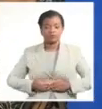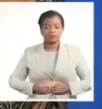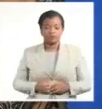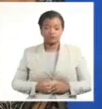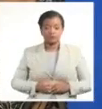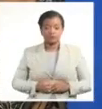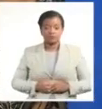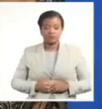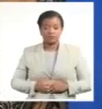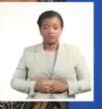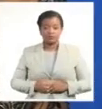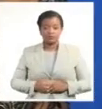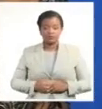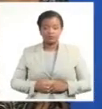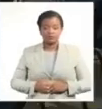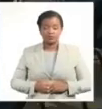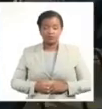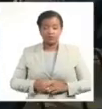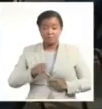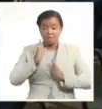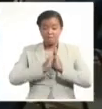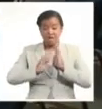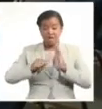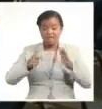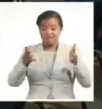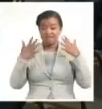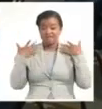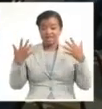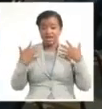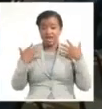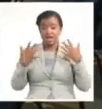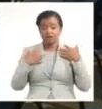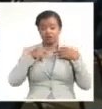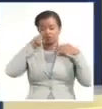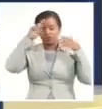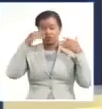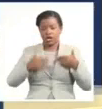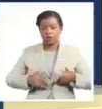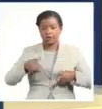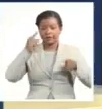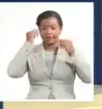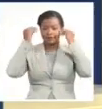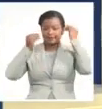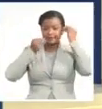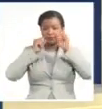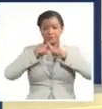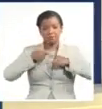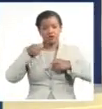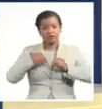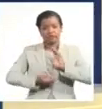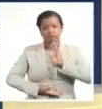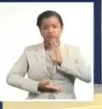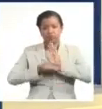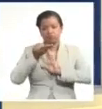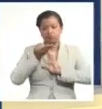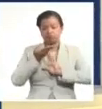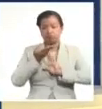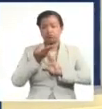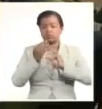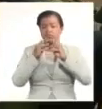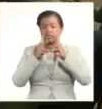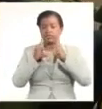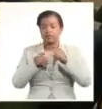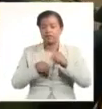situación epidemiológica en estos meses de verano pone en tensión al sistema de salud ante el incremento del número de casos sospechosos de